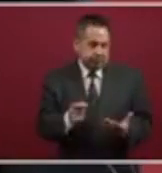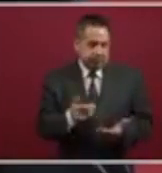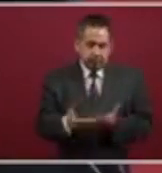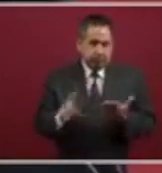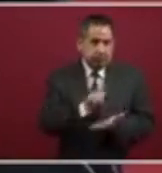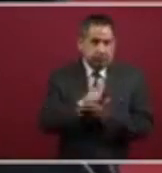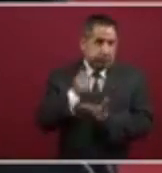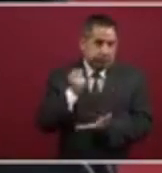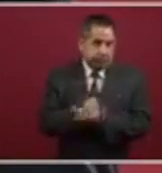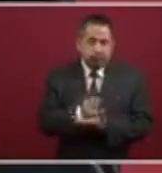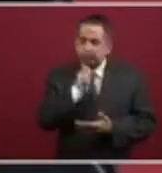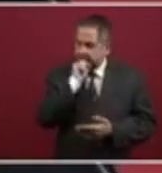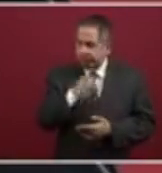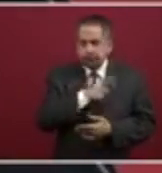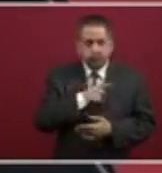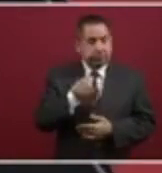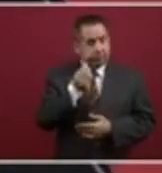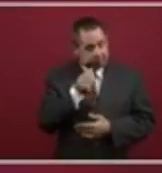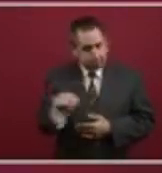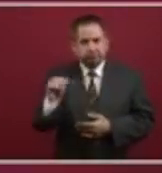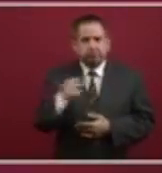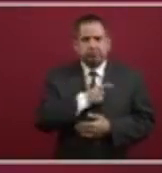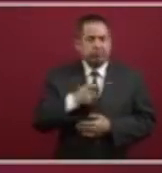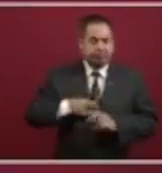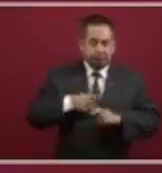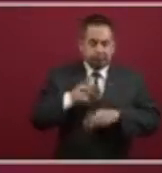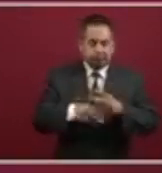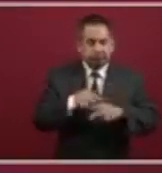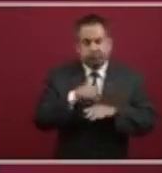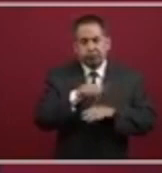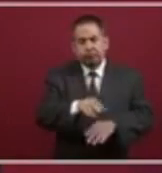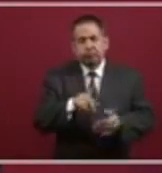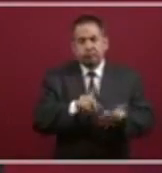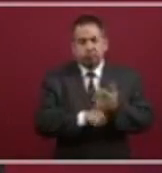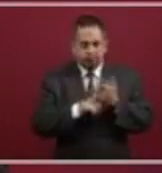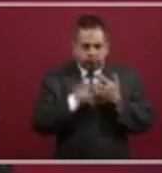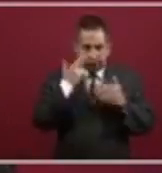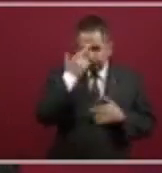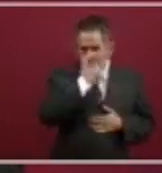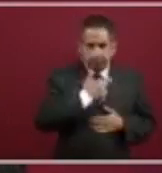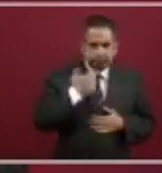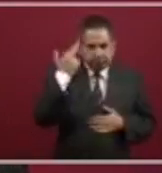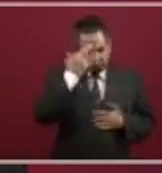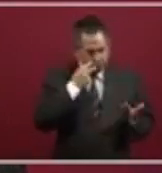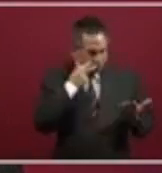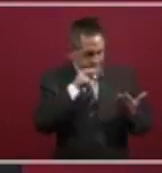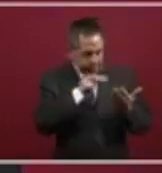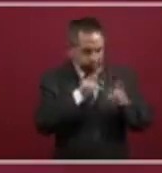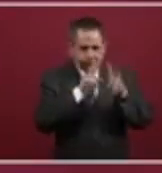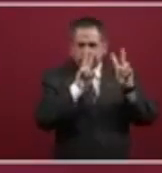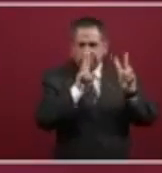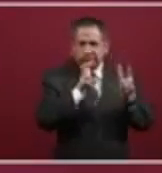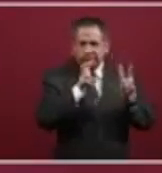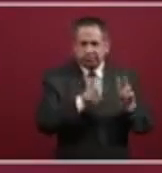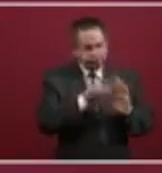ahora tiene que haber una revisión de los contenidos